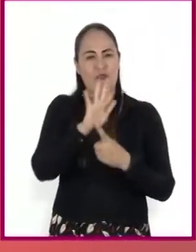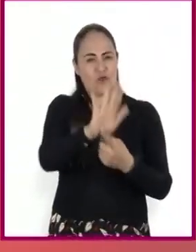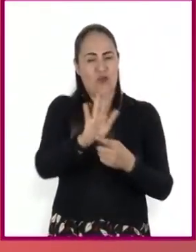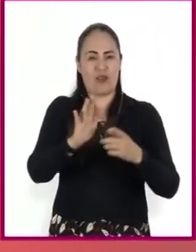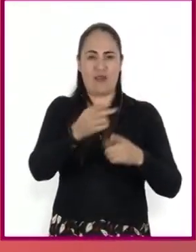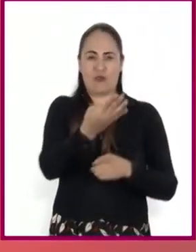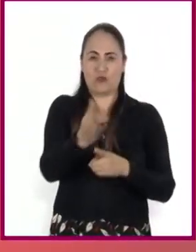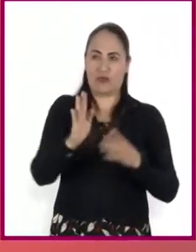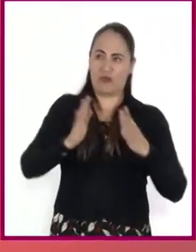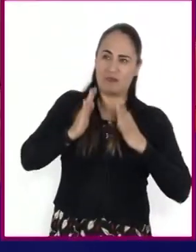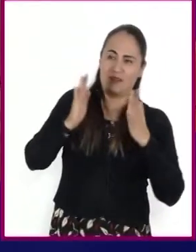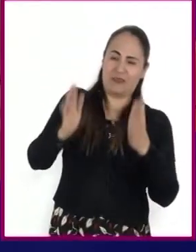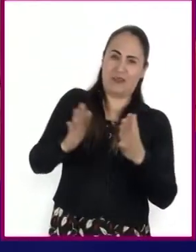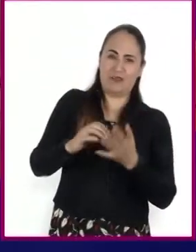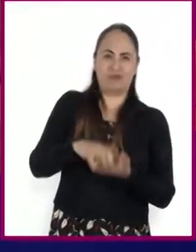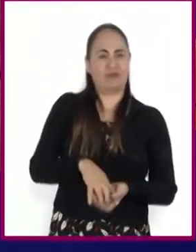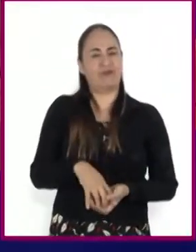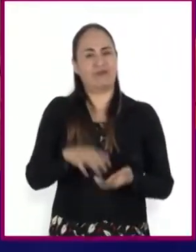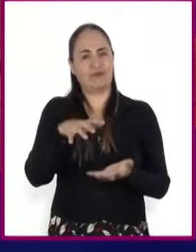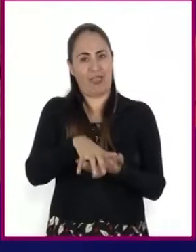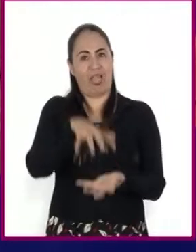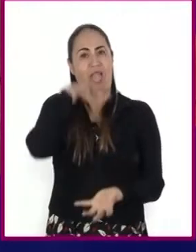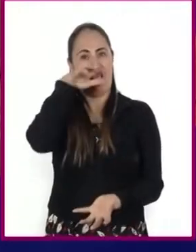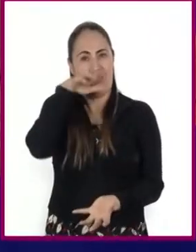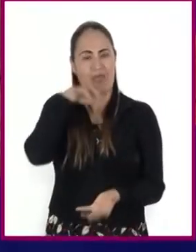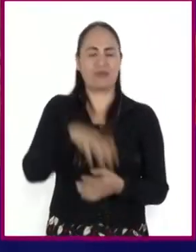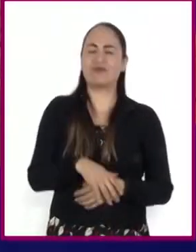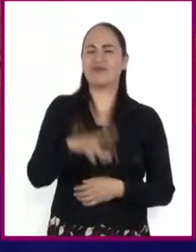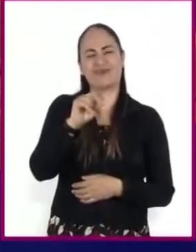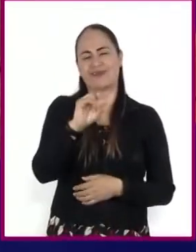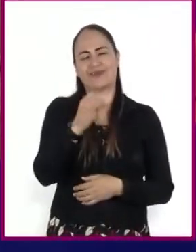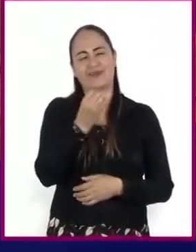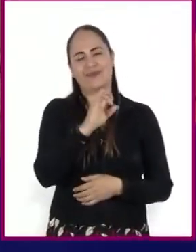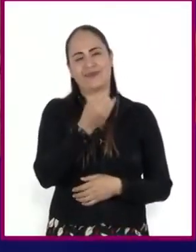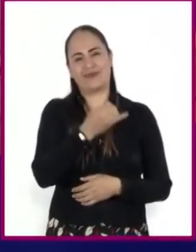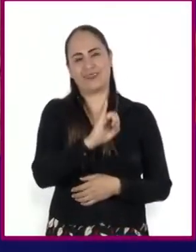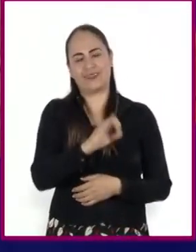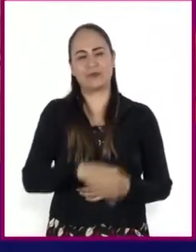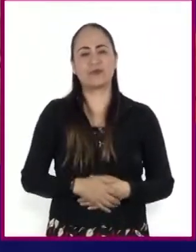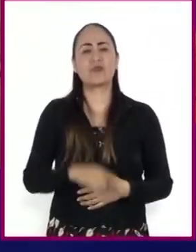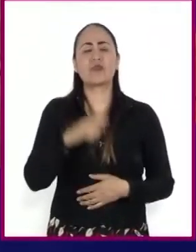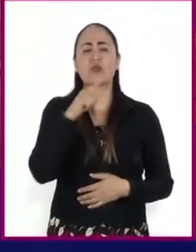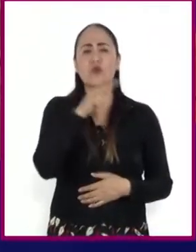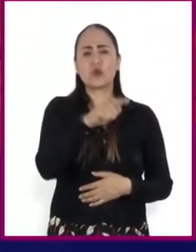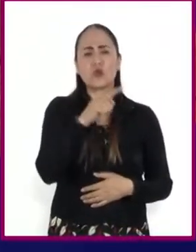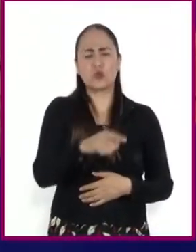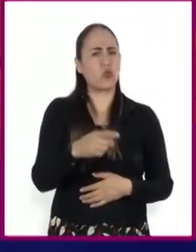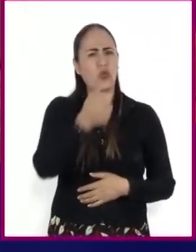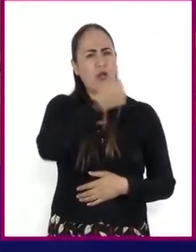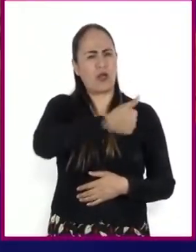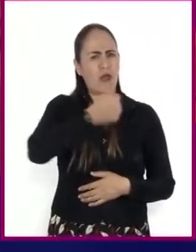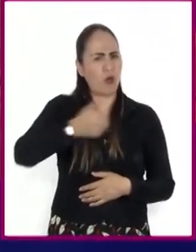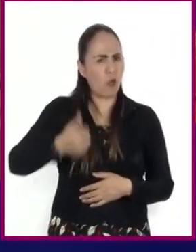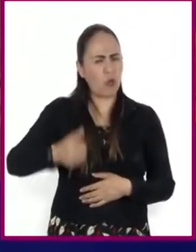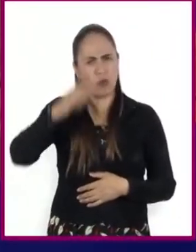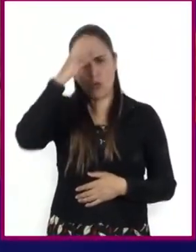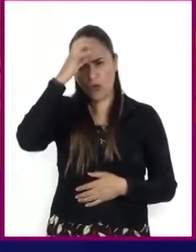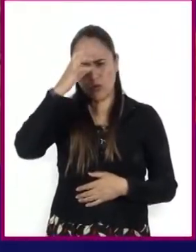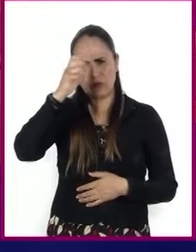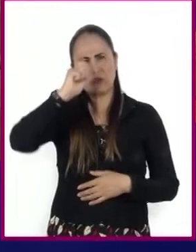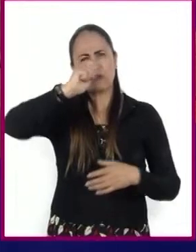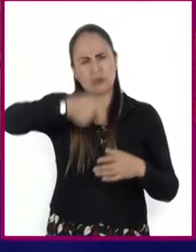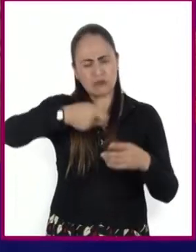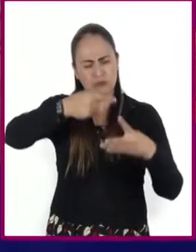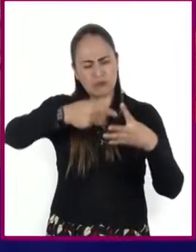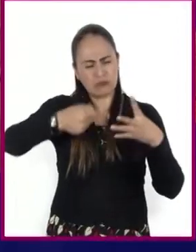dejó boquiabiertos. No es para tanto, querido amigo. El hecho de que hayas enunciado tu propia definición, como lo hiciste,